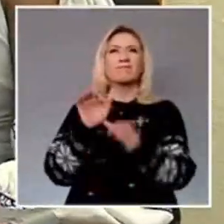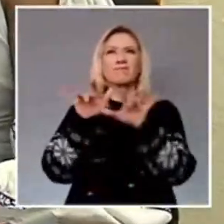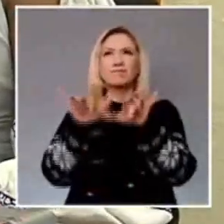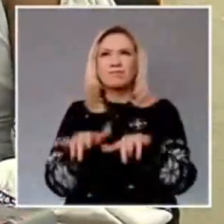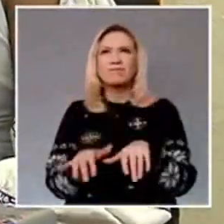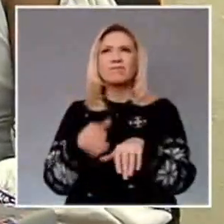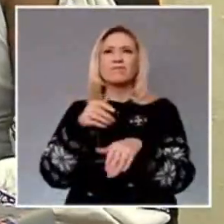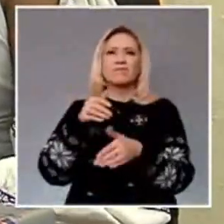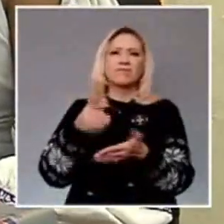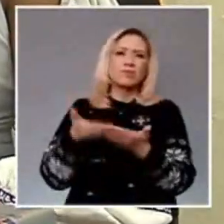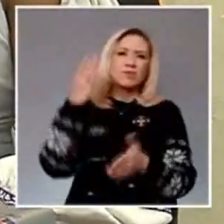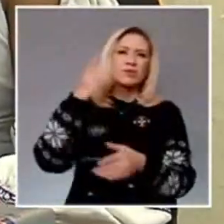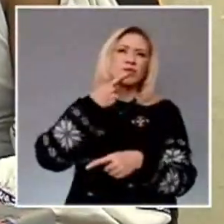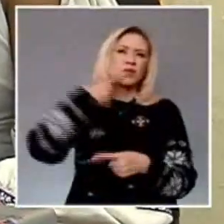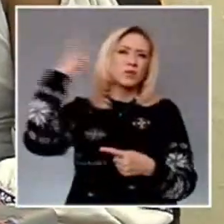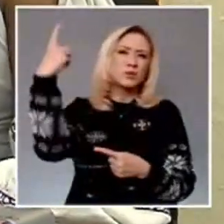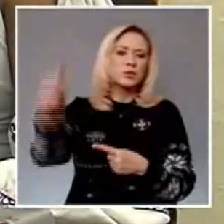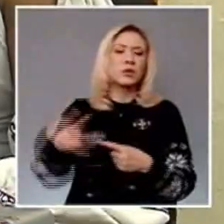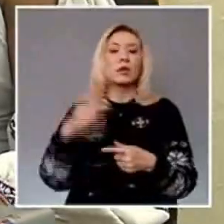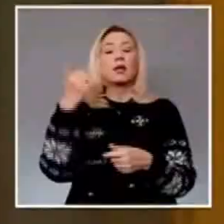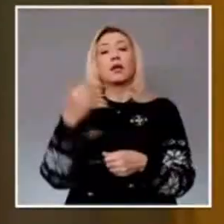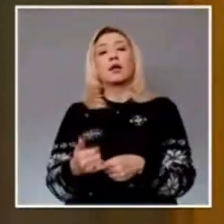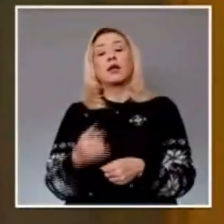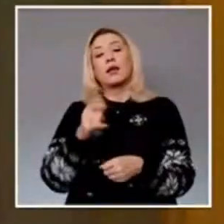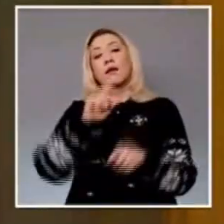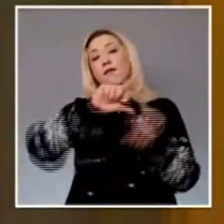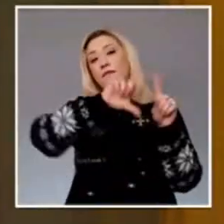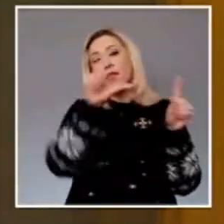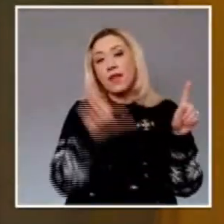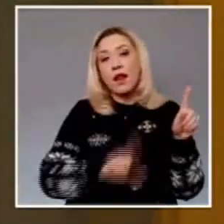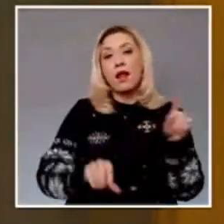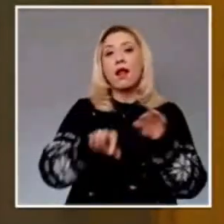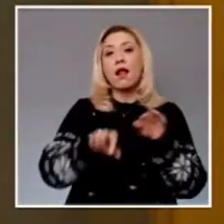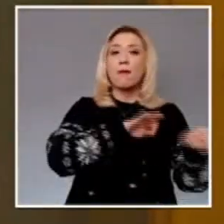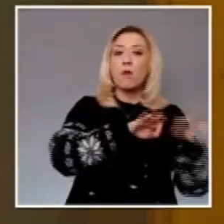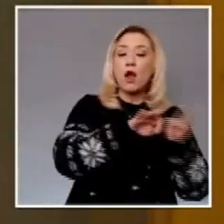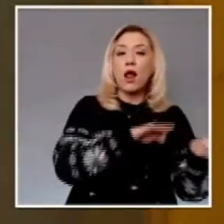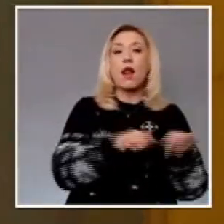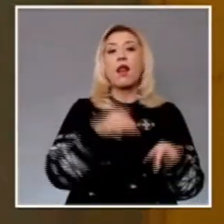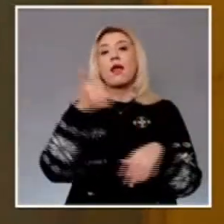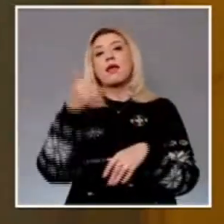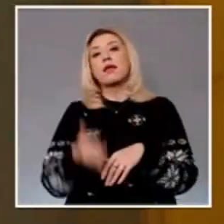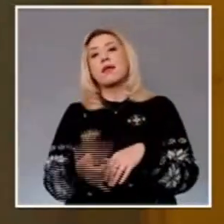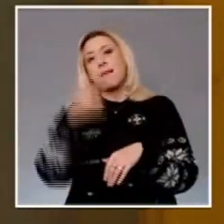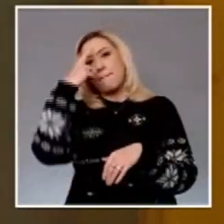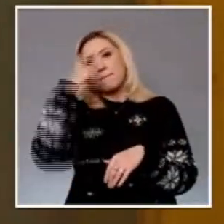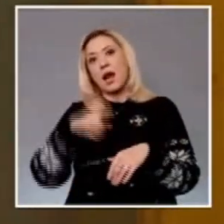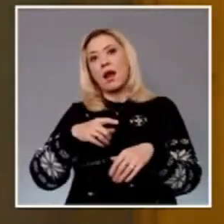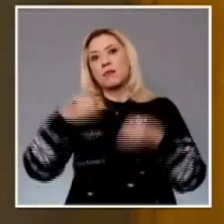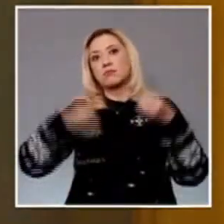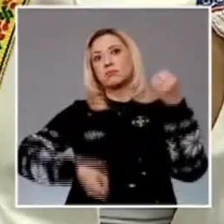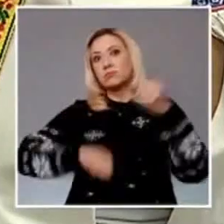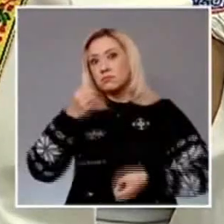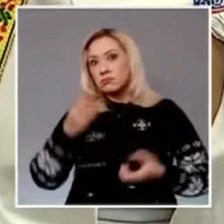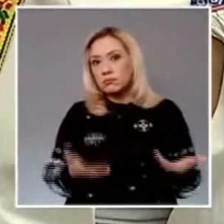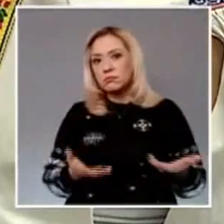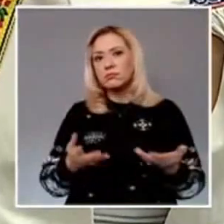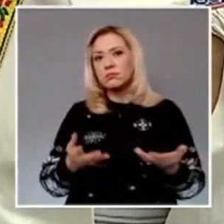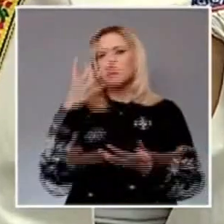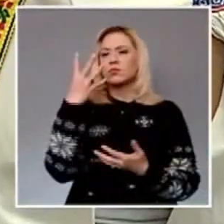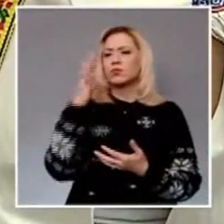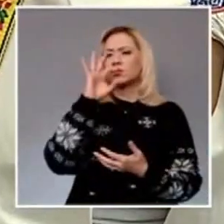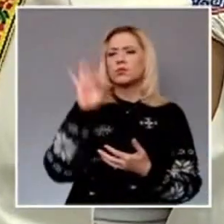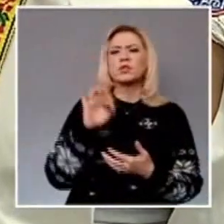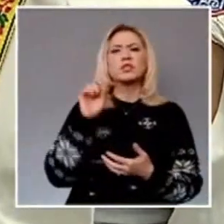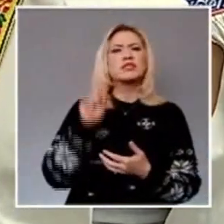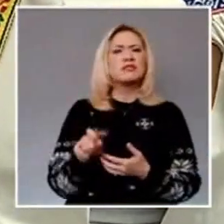laboral, 6% penal e igual porcentaje en designación judicial y un 4% en cuestiones relacionadas con la materia